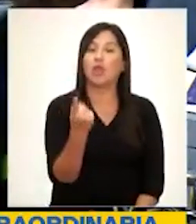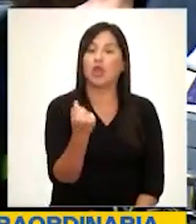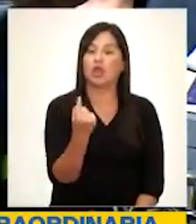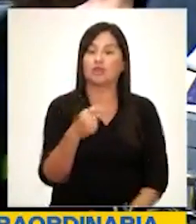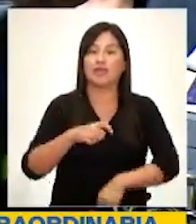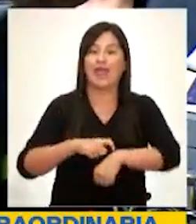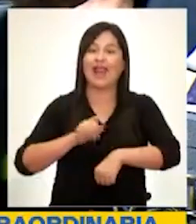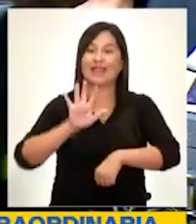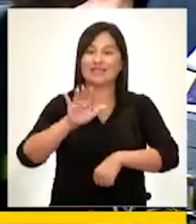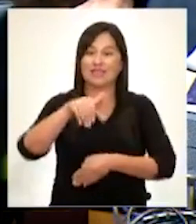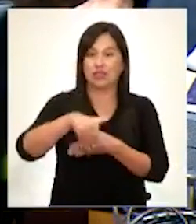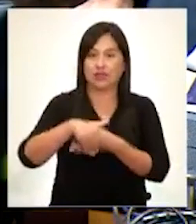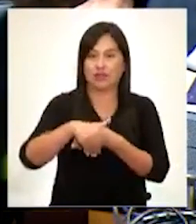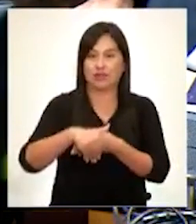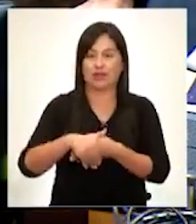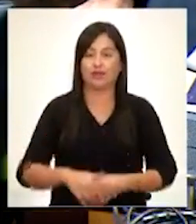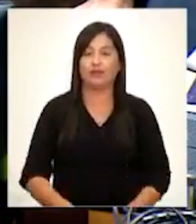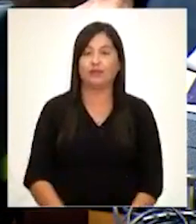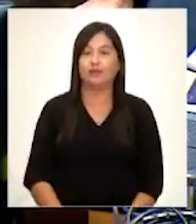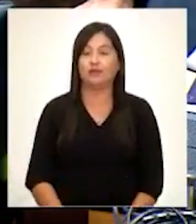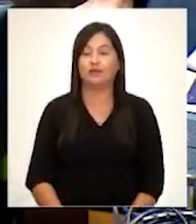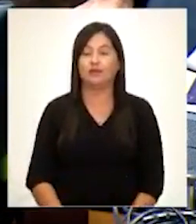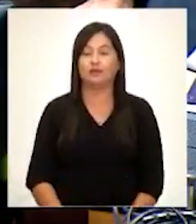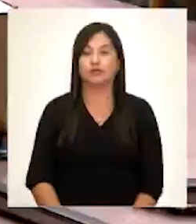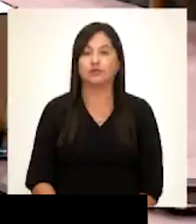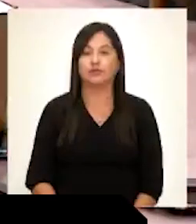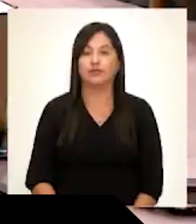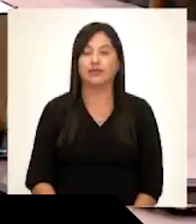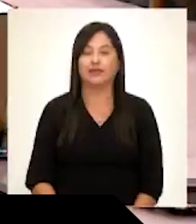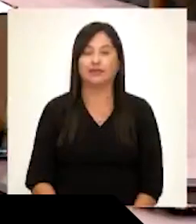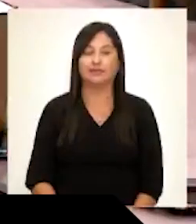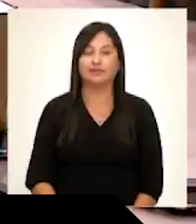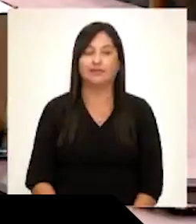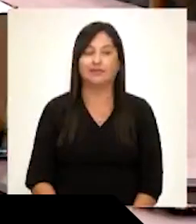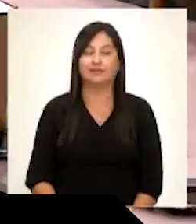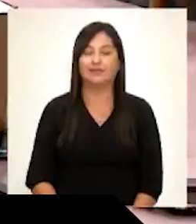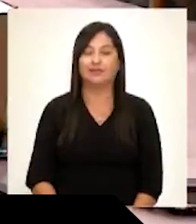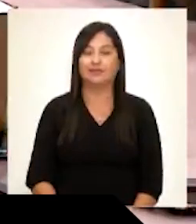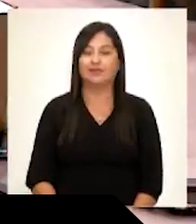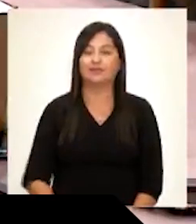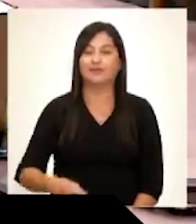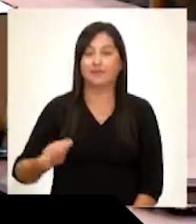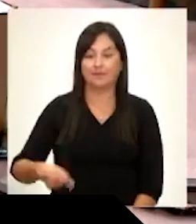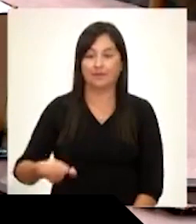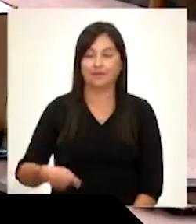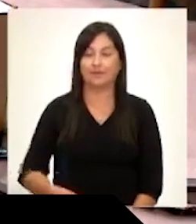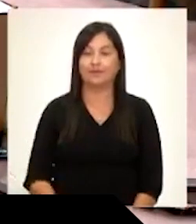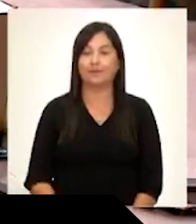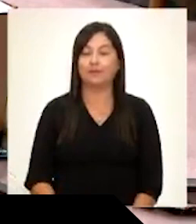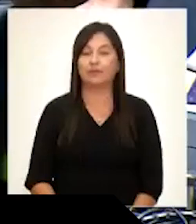niveles de entre 31,7 y 76,7 de sus ingresos a marzo del